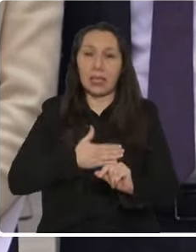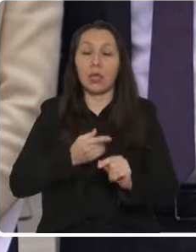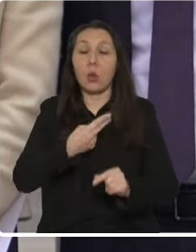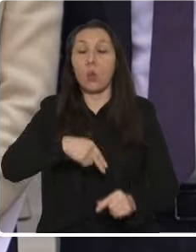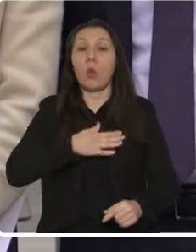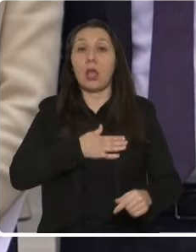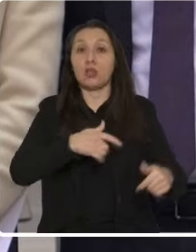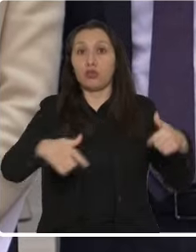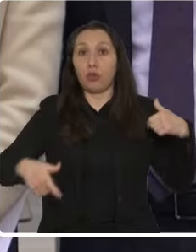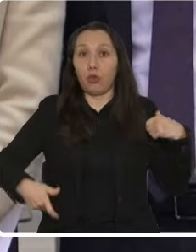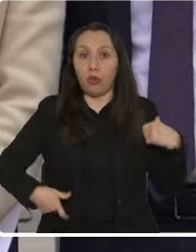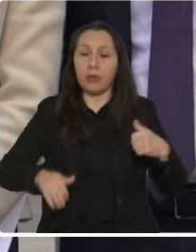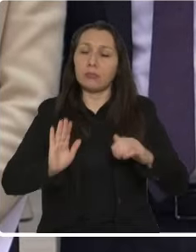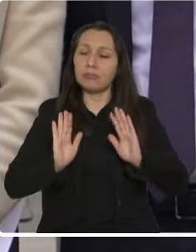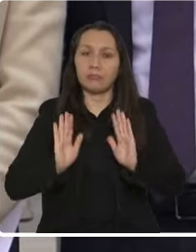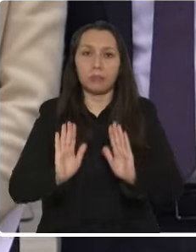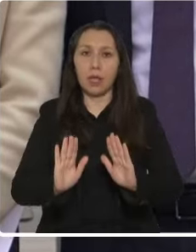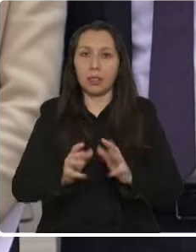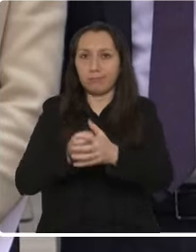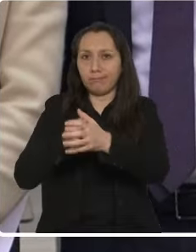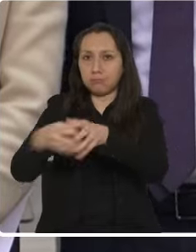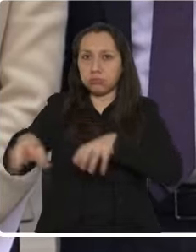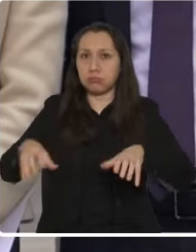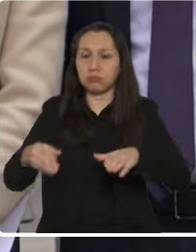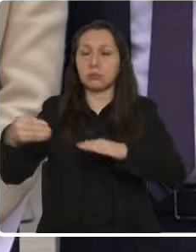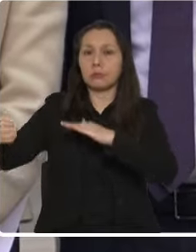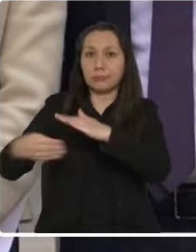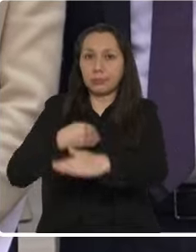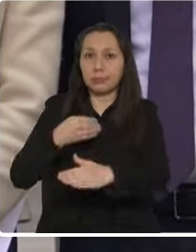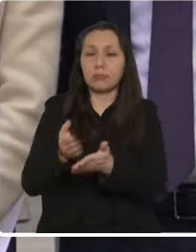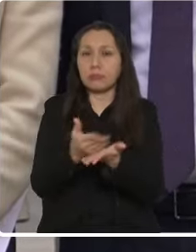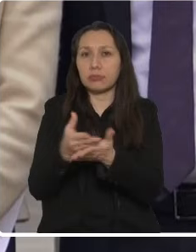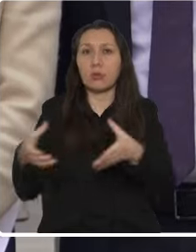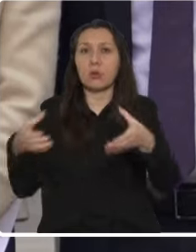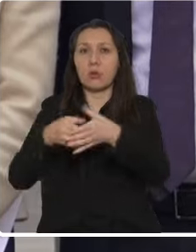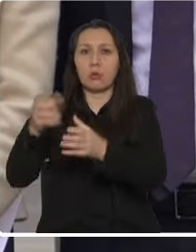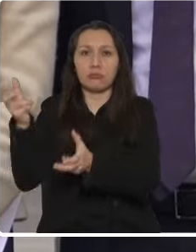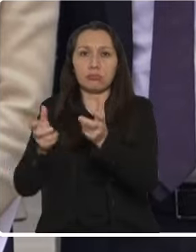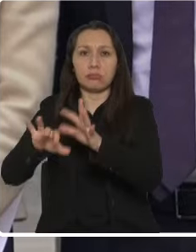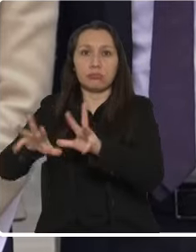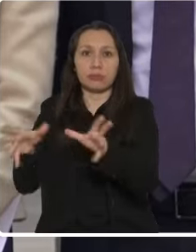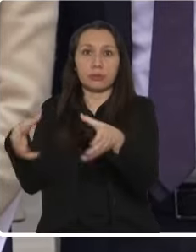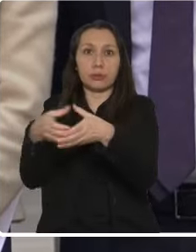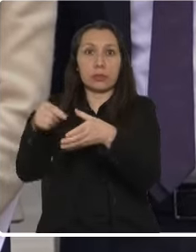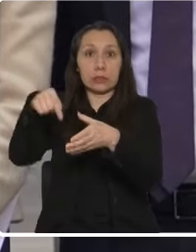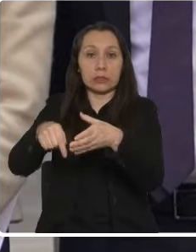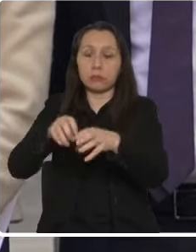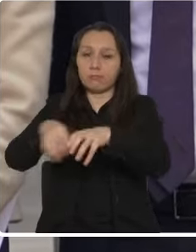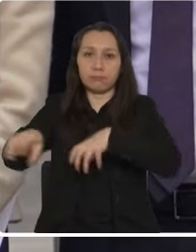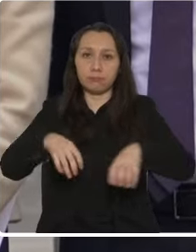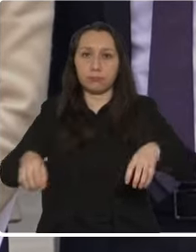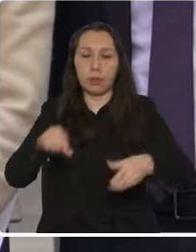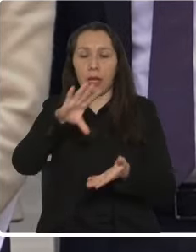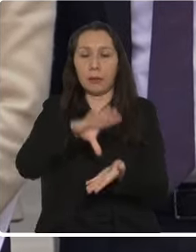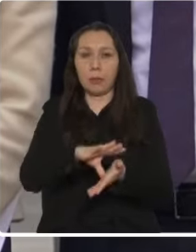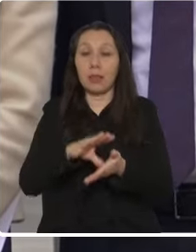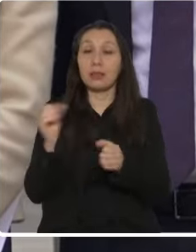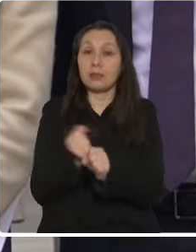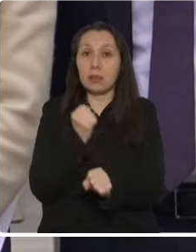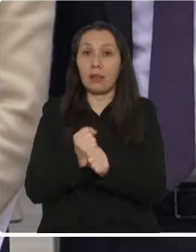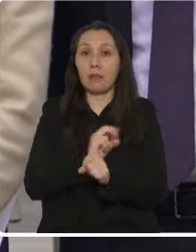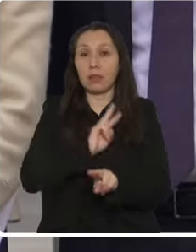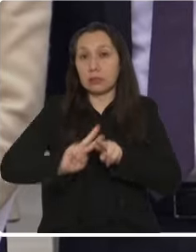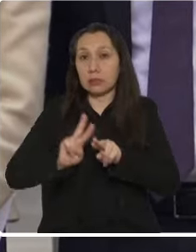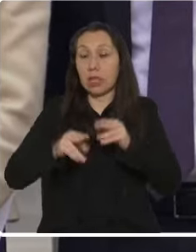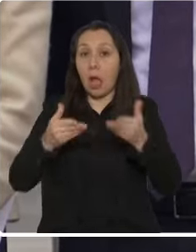nuestro gobierno frenar y desarticular el ingreso y operación de bandas de crimen organizado en nuestro país. El trabajo que se ha hecho